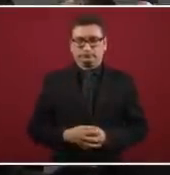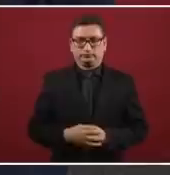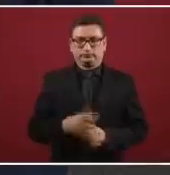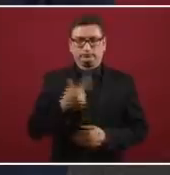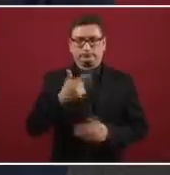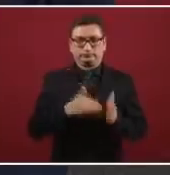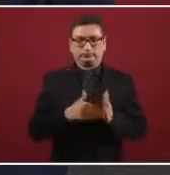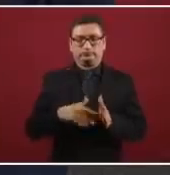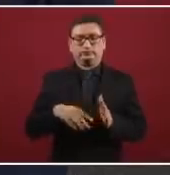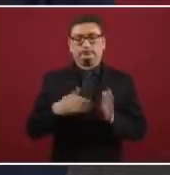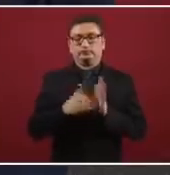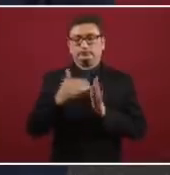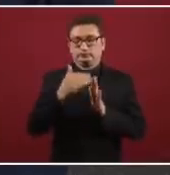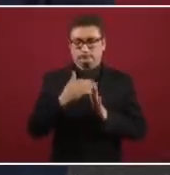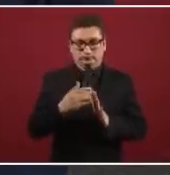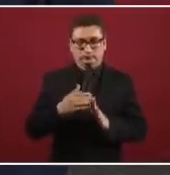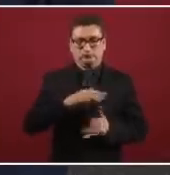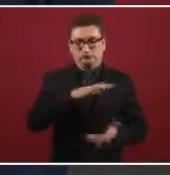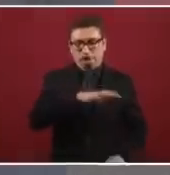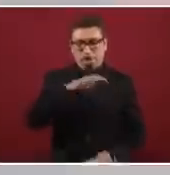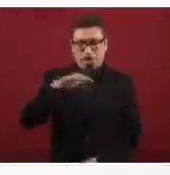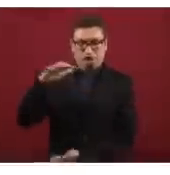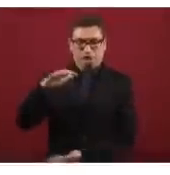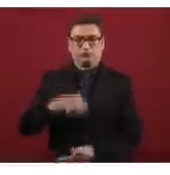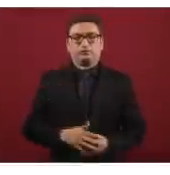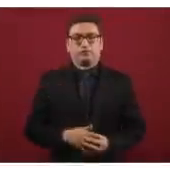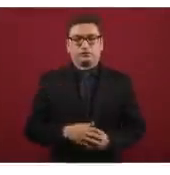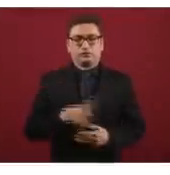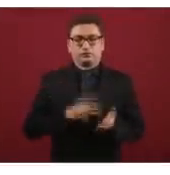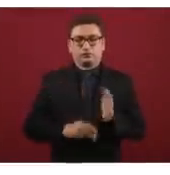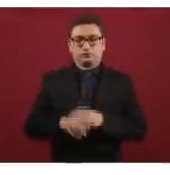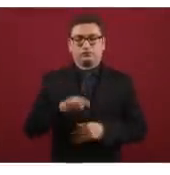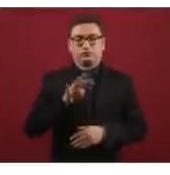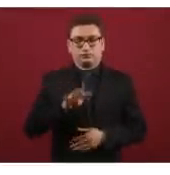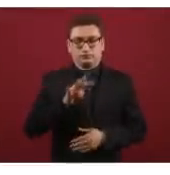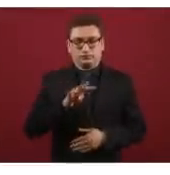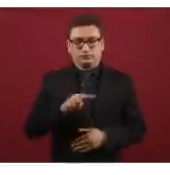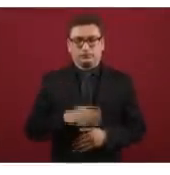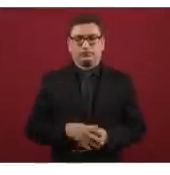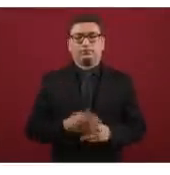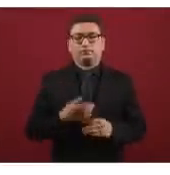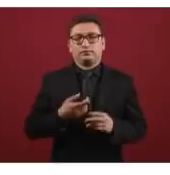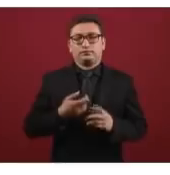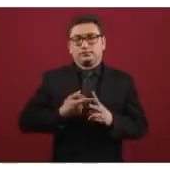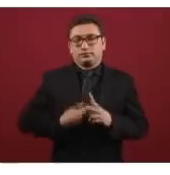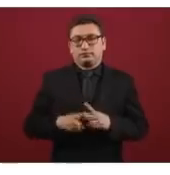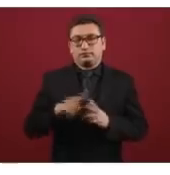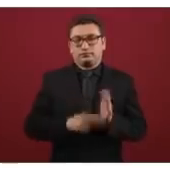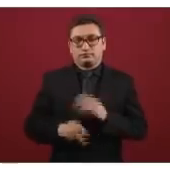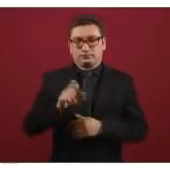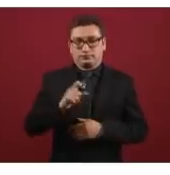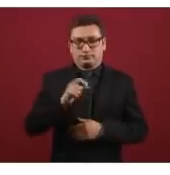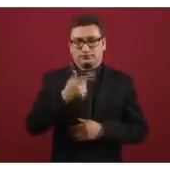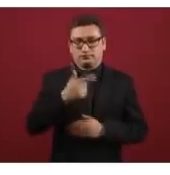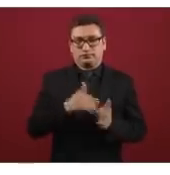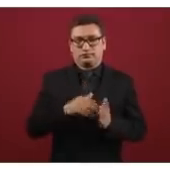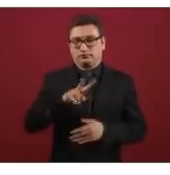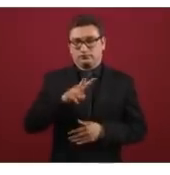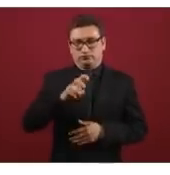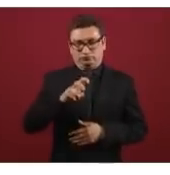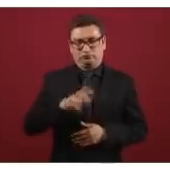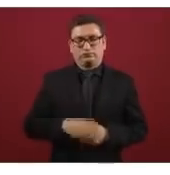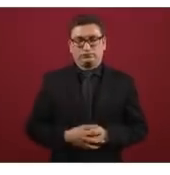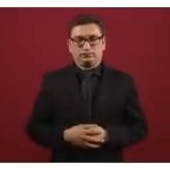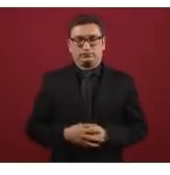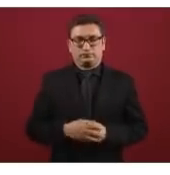7.000 millones de barriles en 2019, arrancaríamos el 2020 con 7.200,